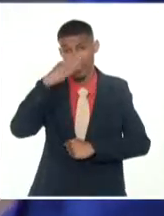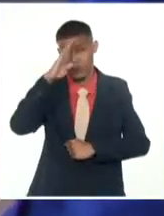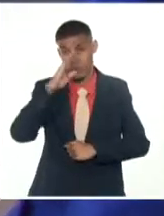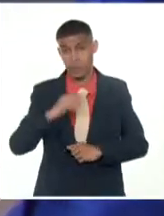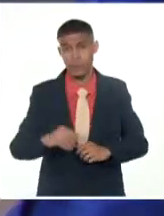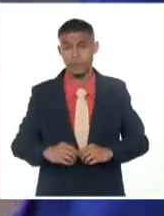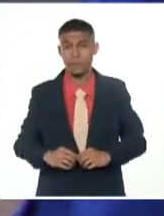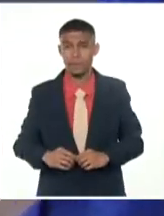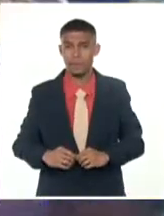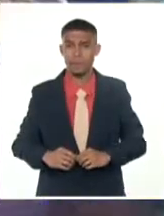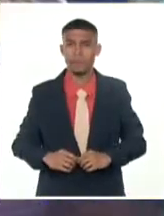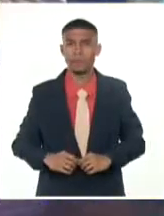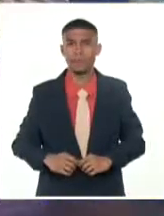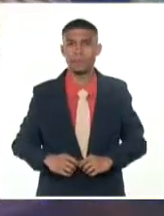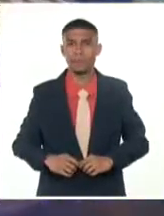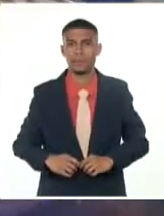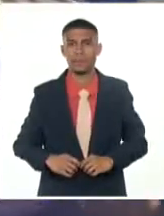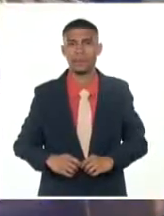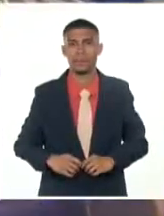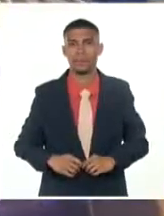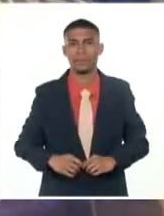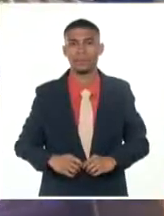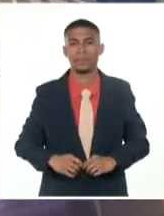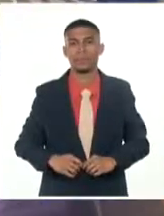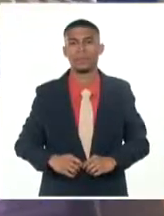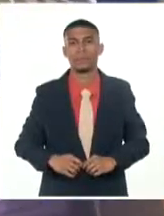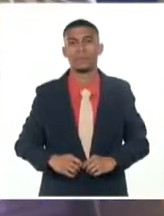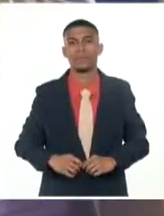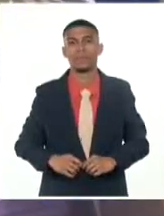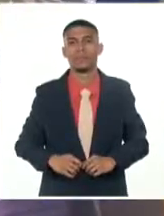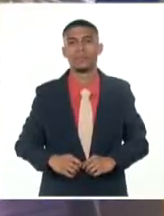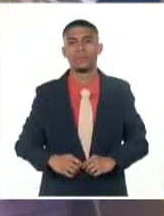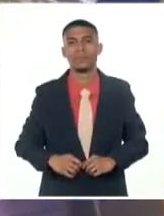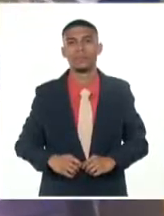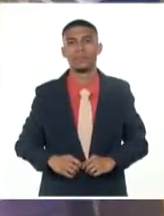En la isla, Dagoberto Consuegra, Sistema Informativo de la Televisión Cubana.